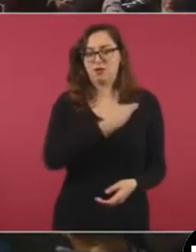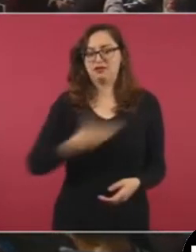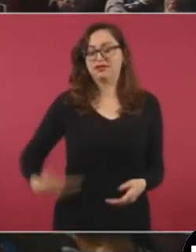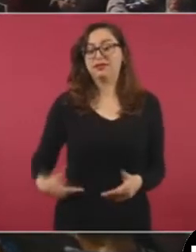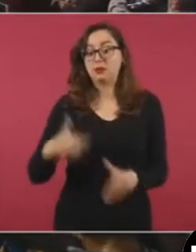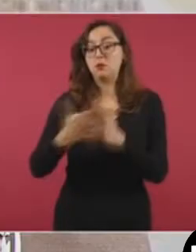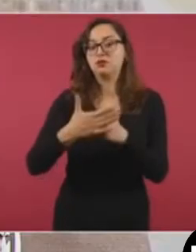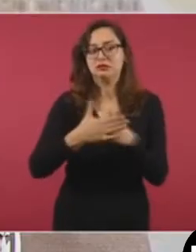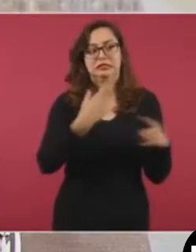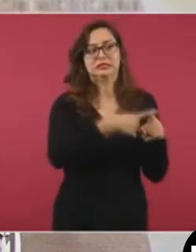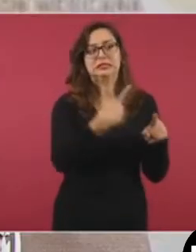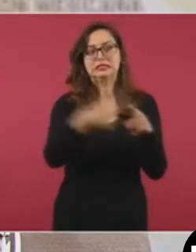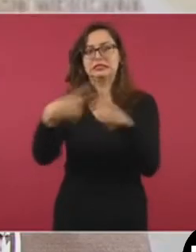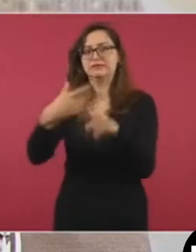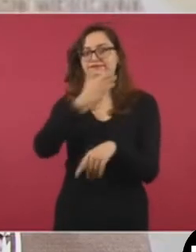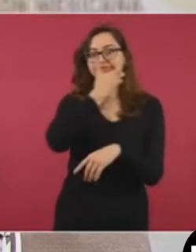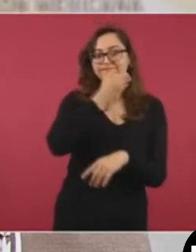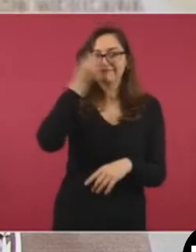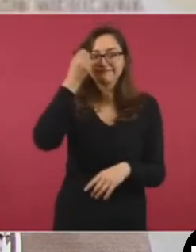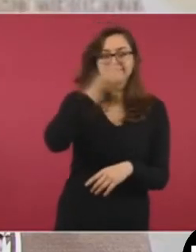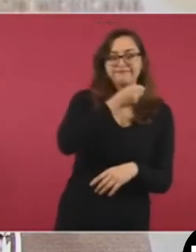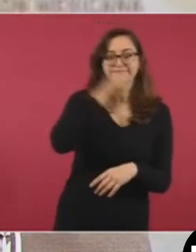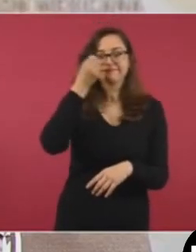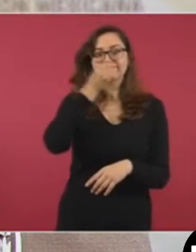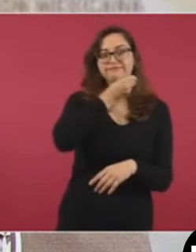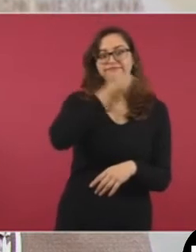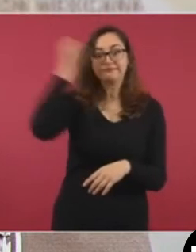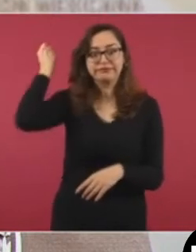de Abel Quesada, pero pues